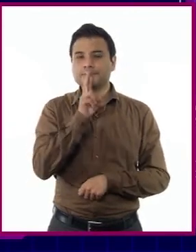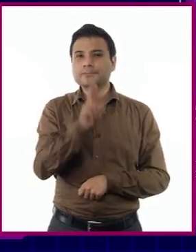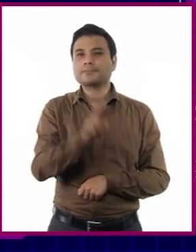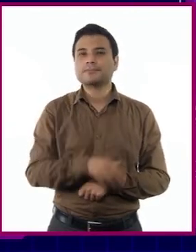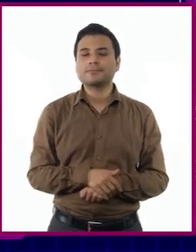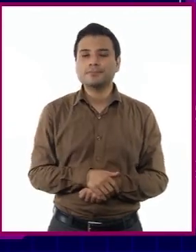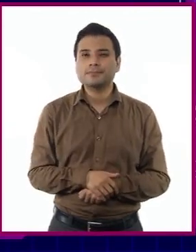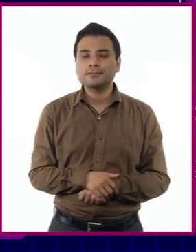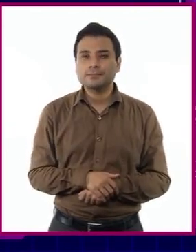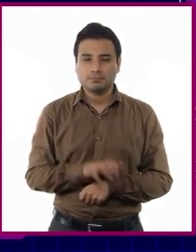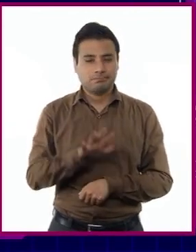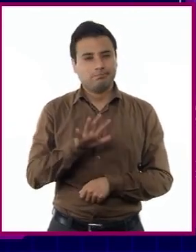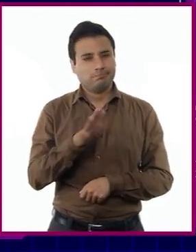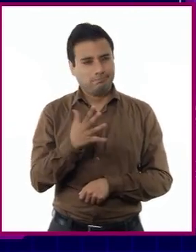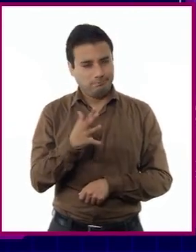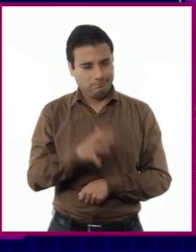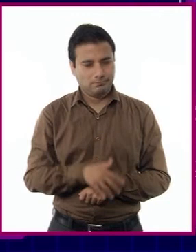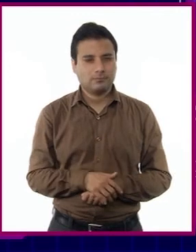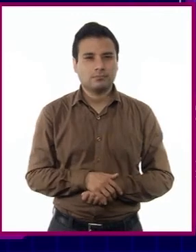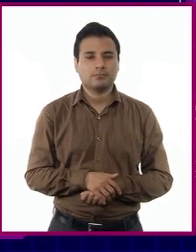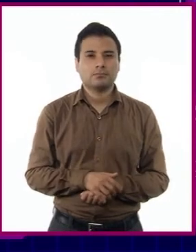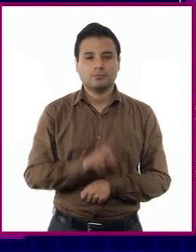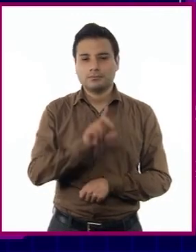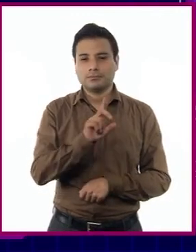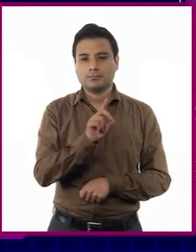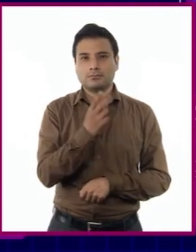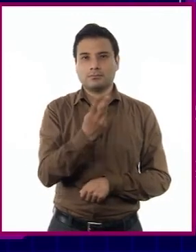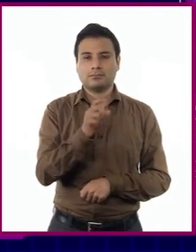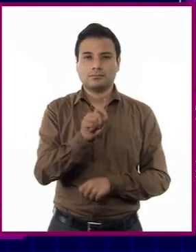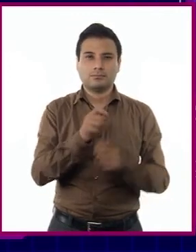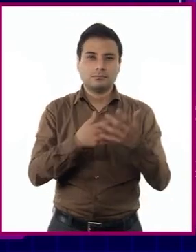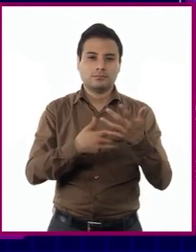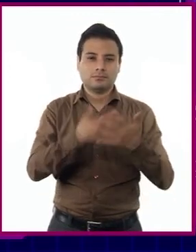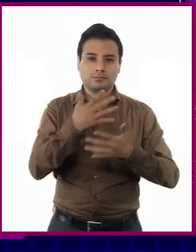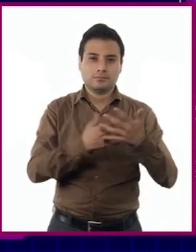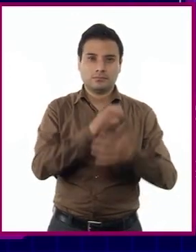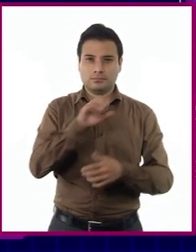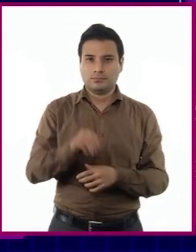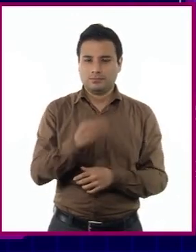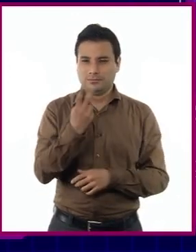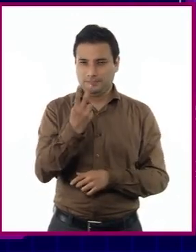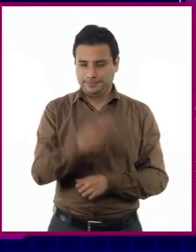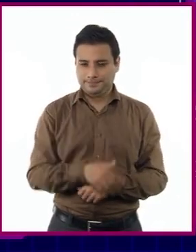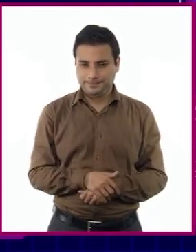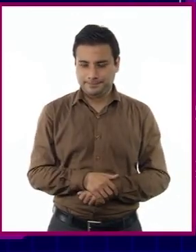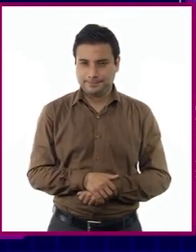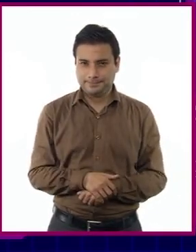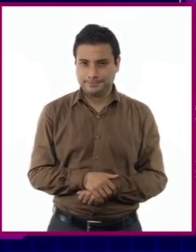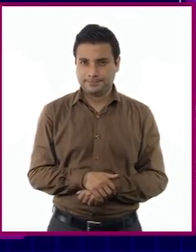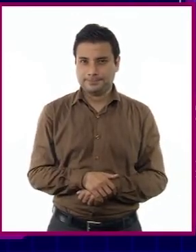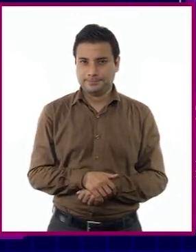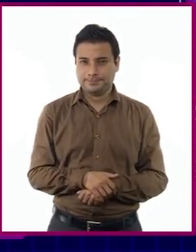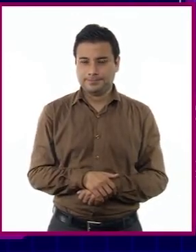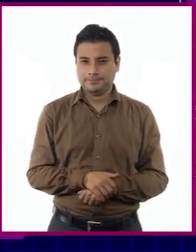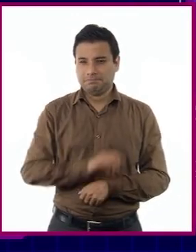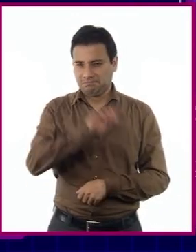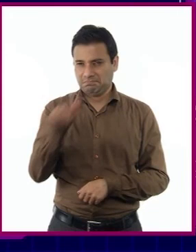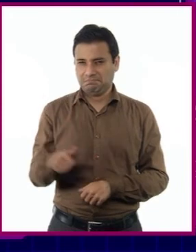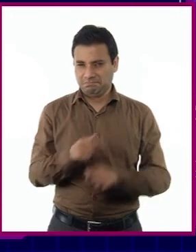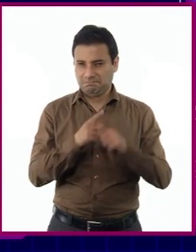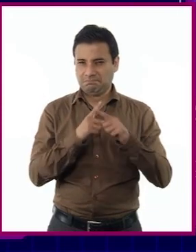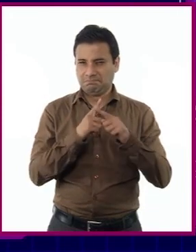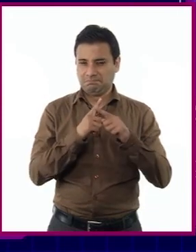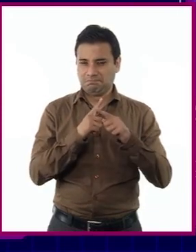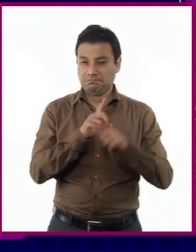obtiene aproximadamente 32 punto 15 centímetros cuadrados al multiplicar